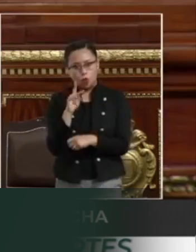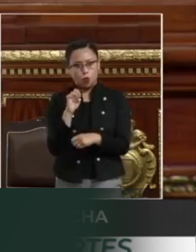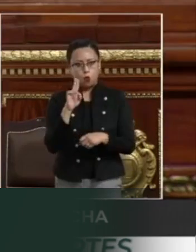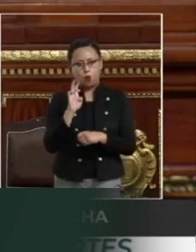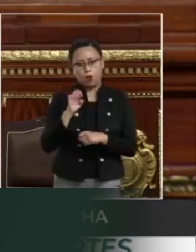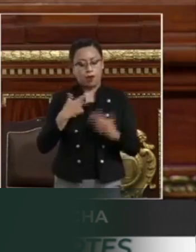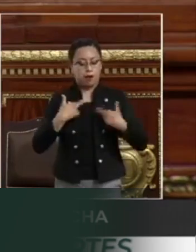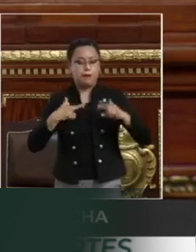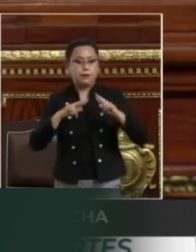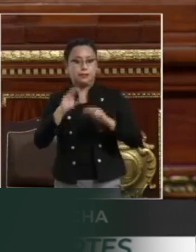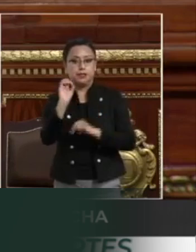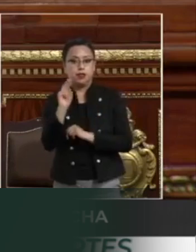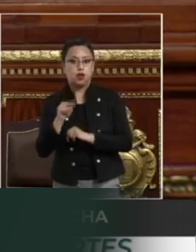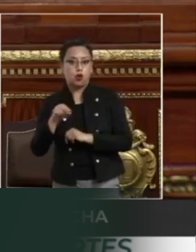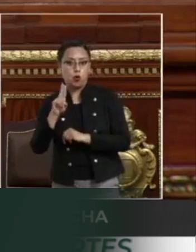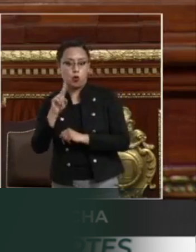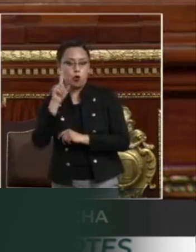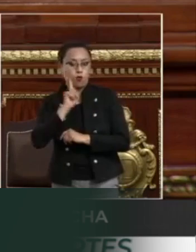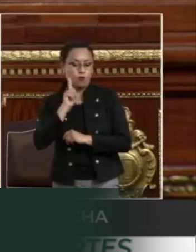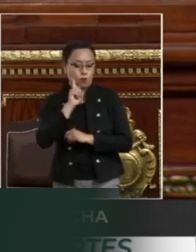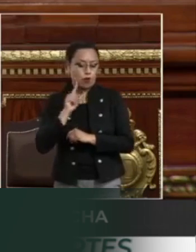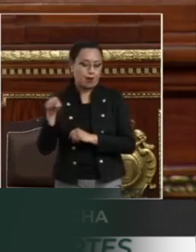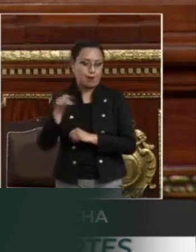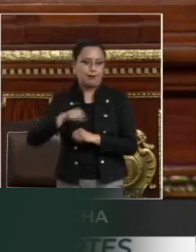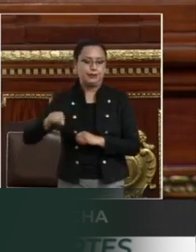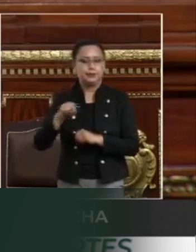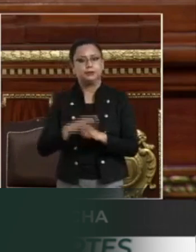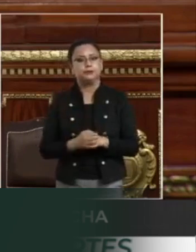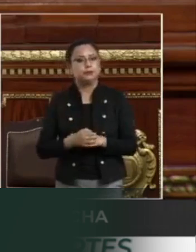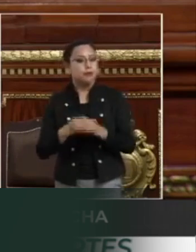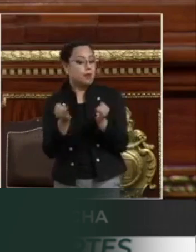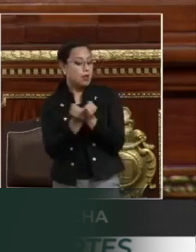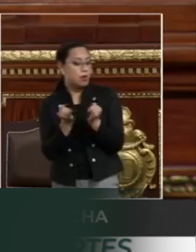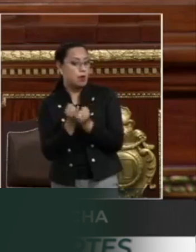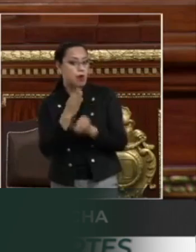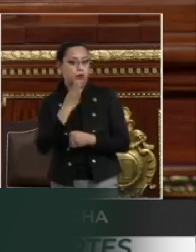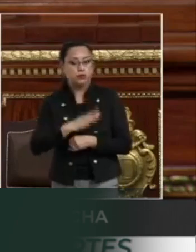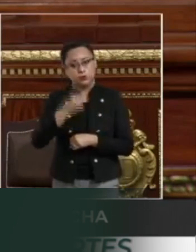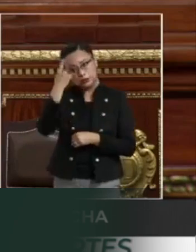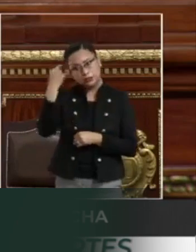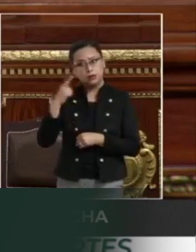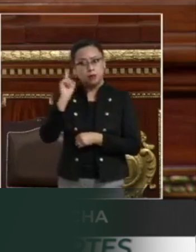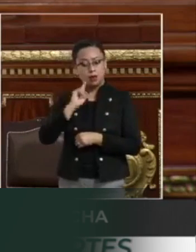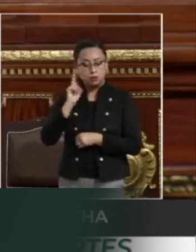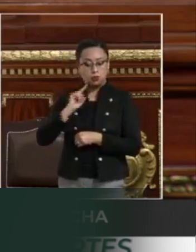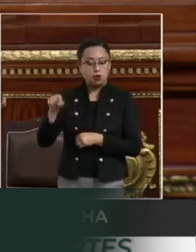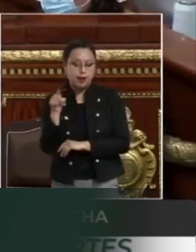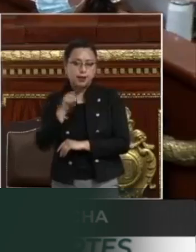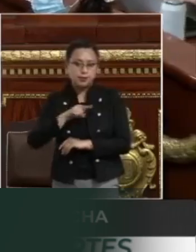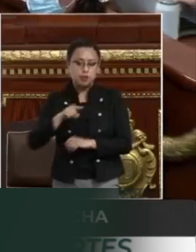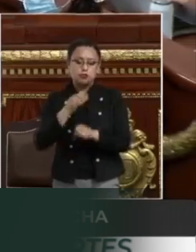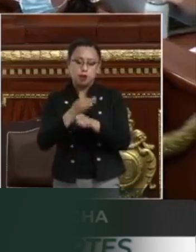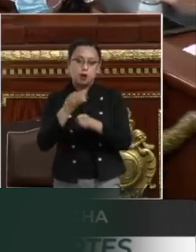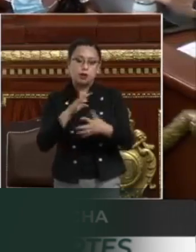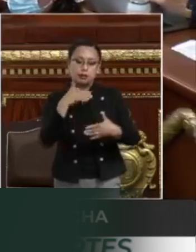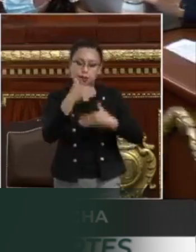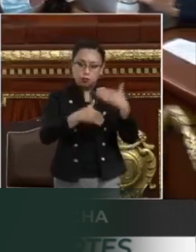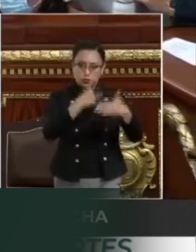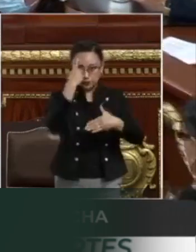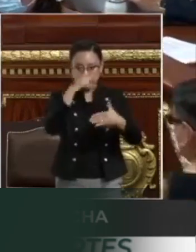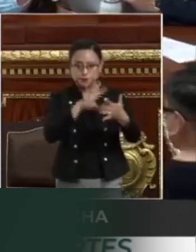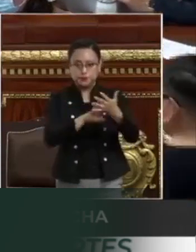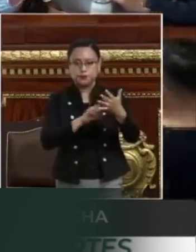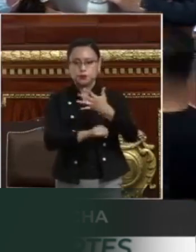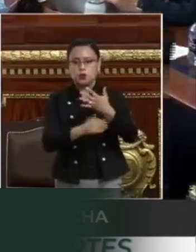de la Ciudad de México, esto al considerar que se trata de herramientas clave de la Fiscalía General de Justicia de la capital para combatir la violencia de